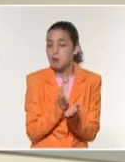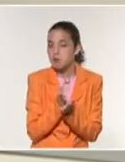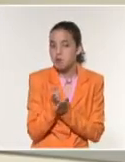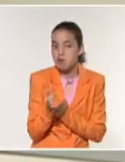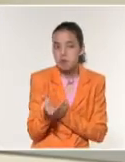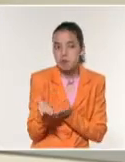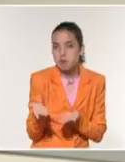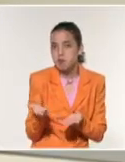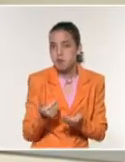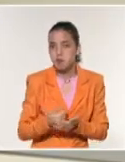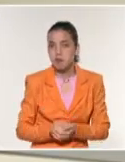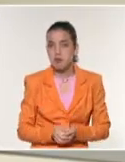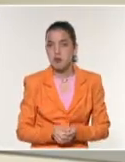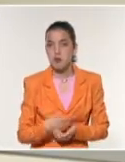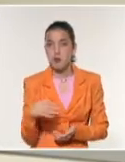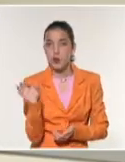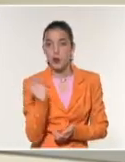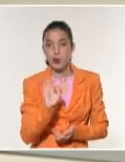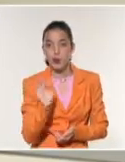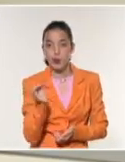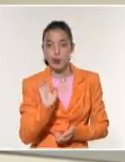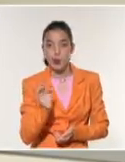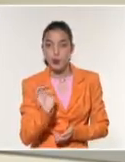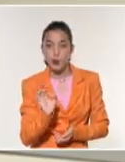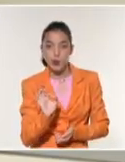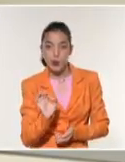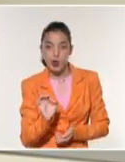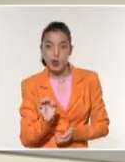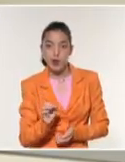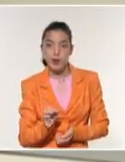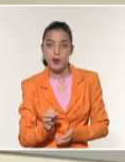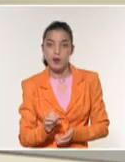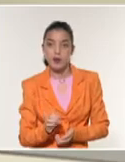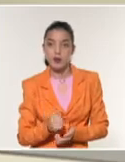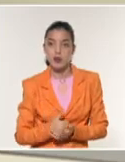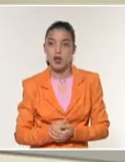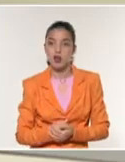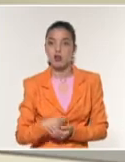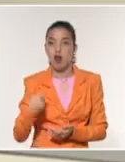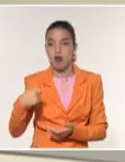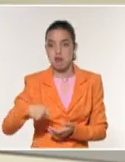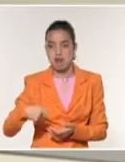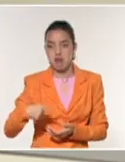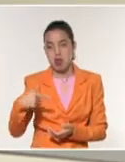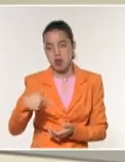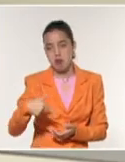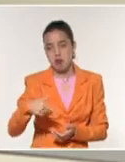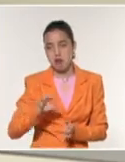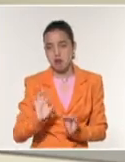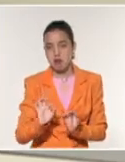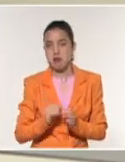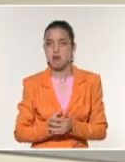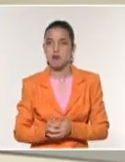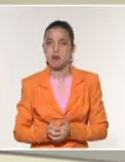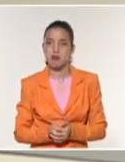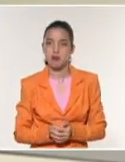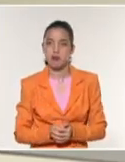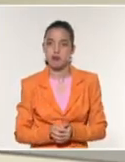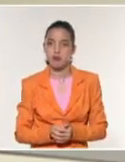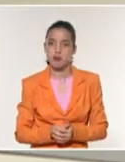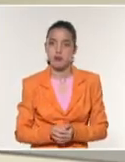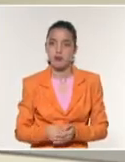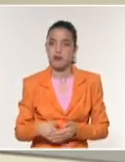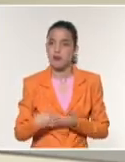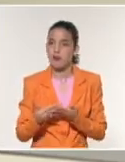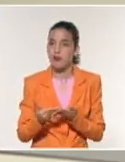llamamientos tampoco ha comparecido ante la autoridad judicial, pero no solamente que no fue, sino que en sus